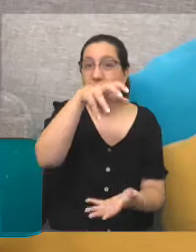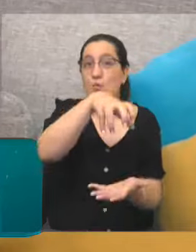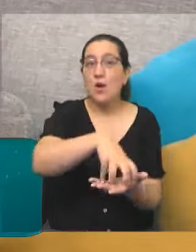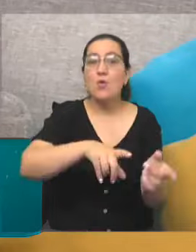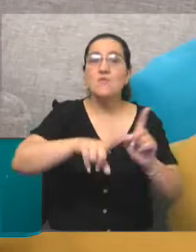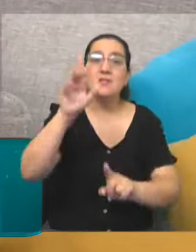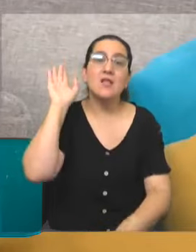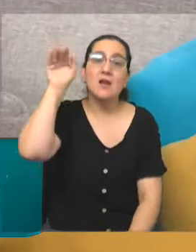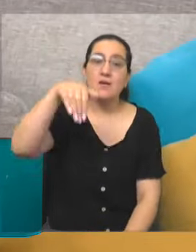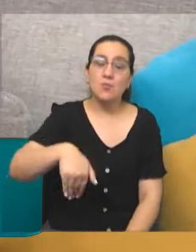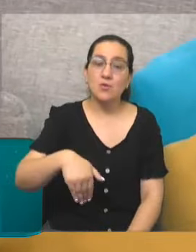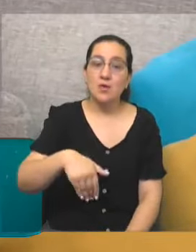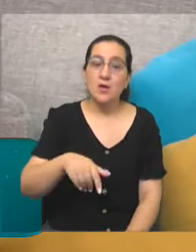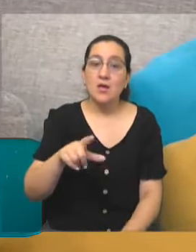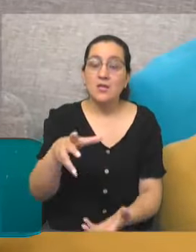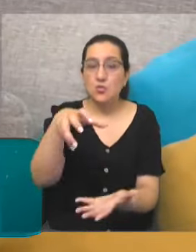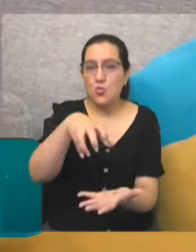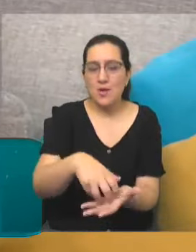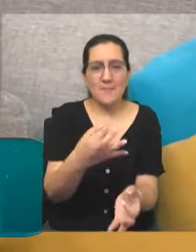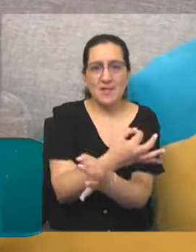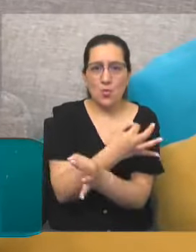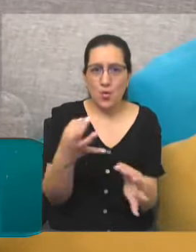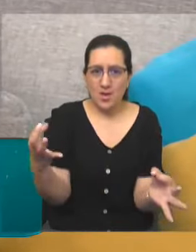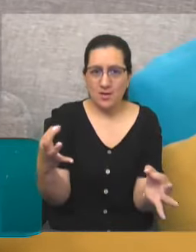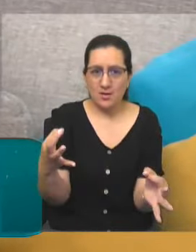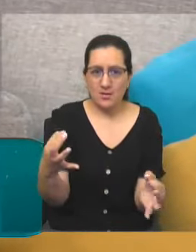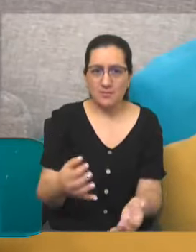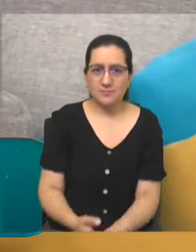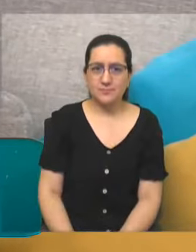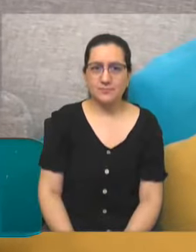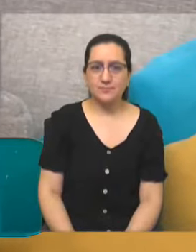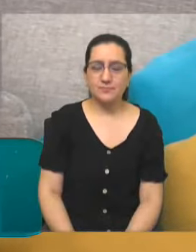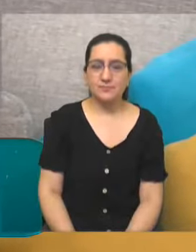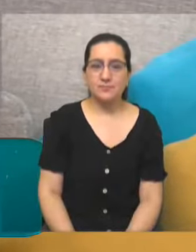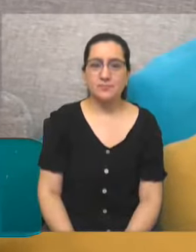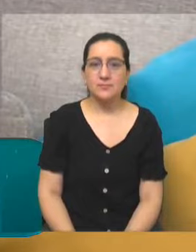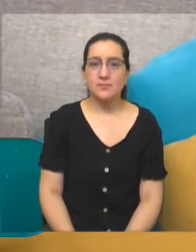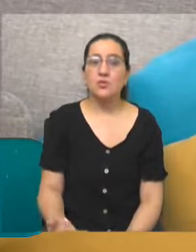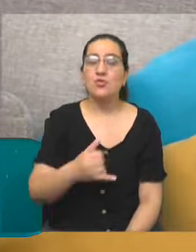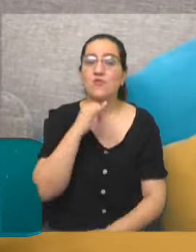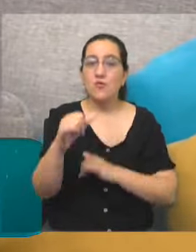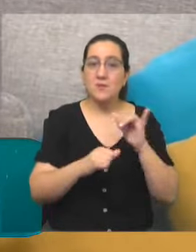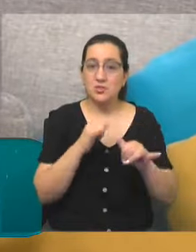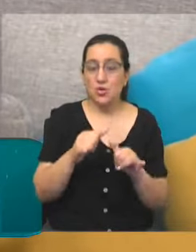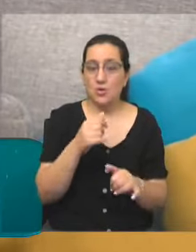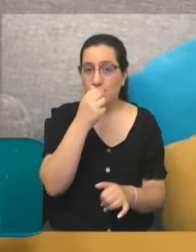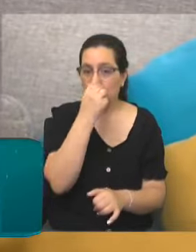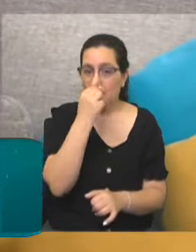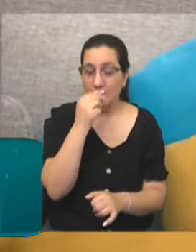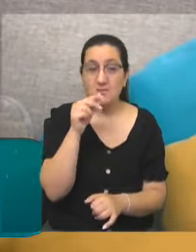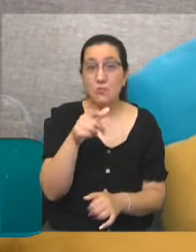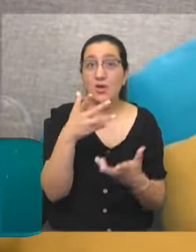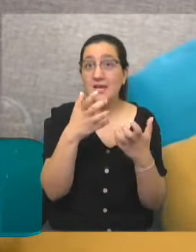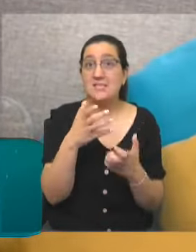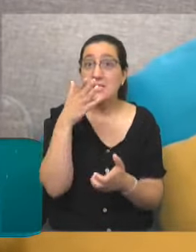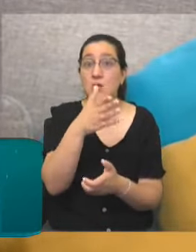de la República generó un centro espectacular ahí, en donde brinda información para que vos querés ir con tu hijo.